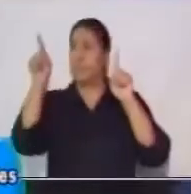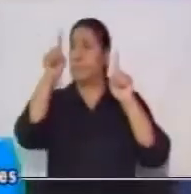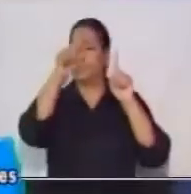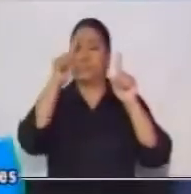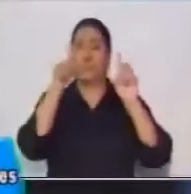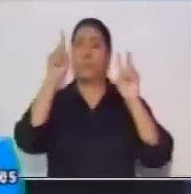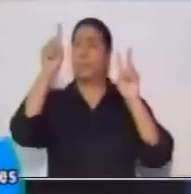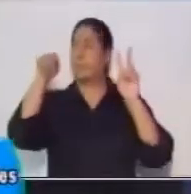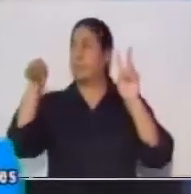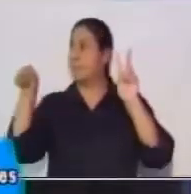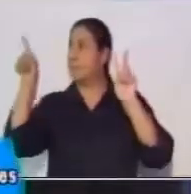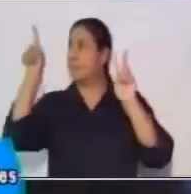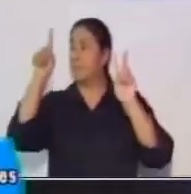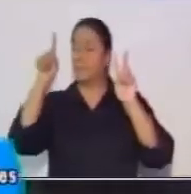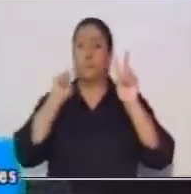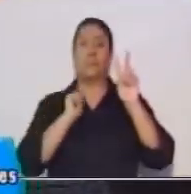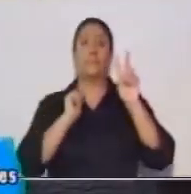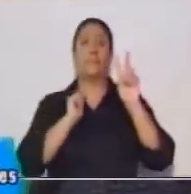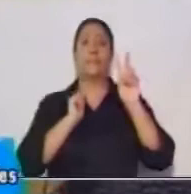2,